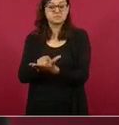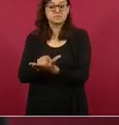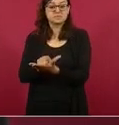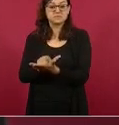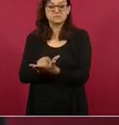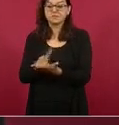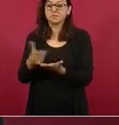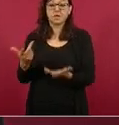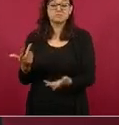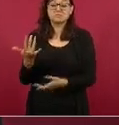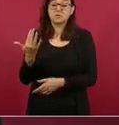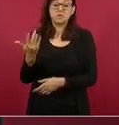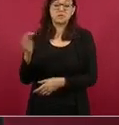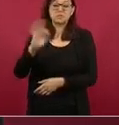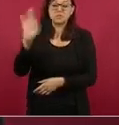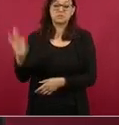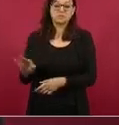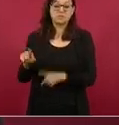la mitad más uno,